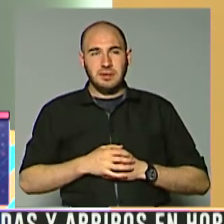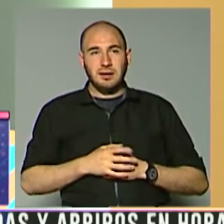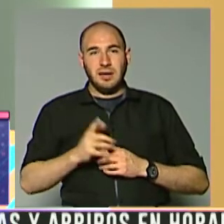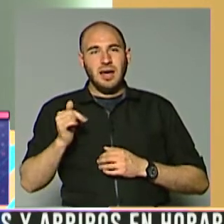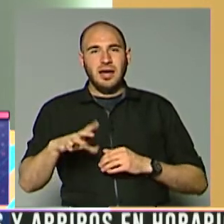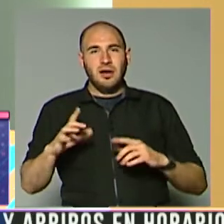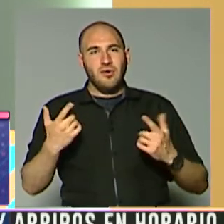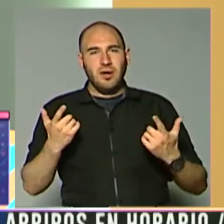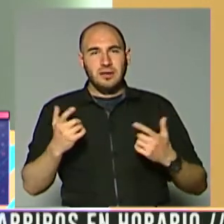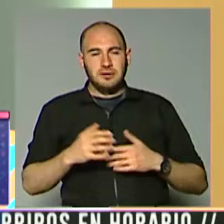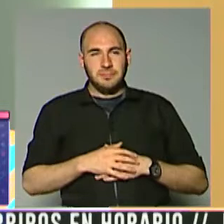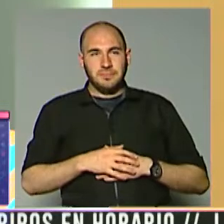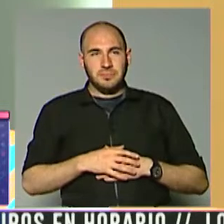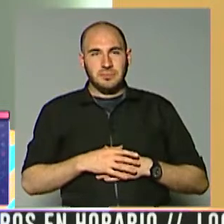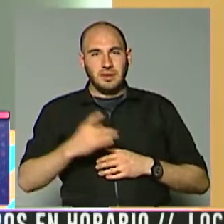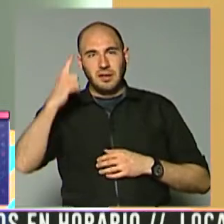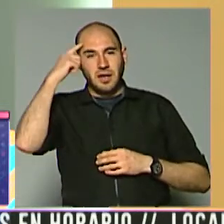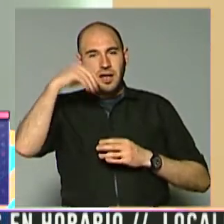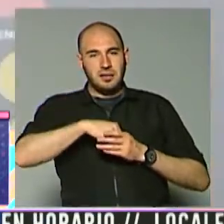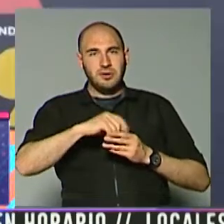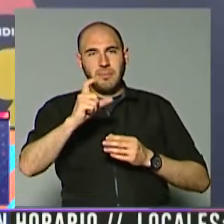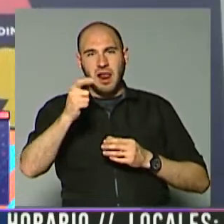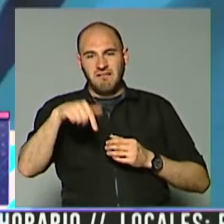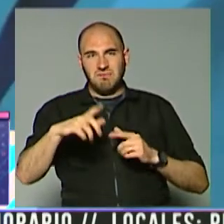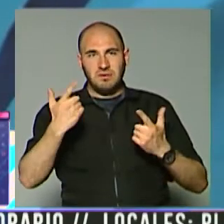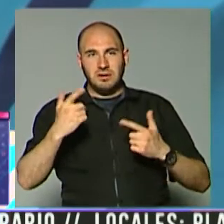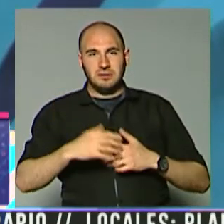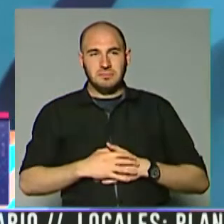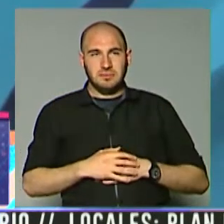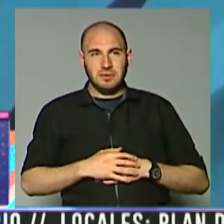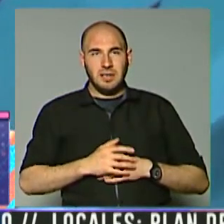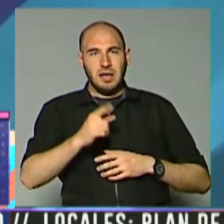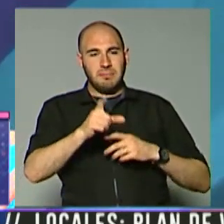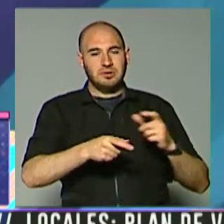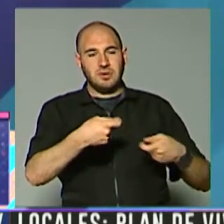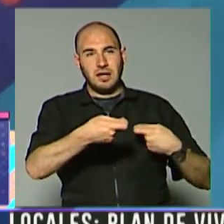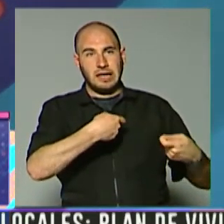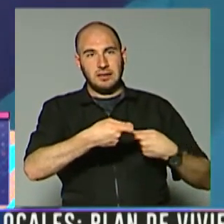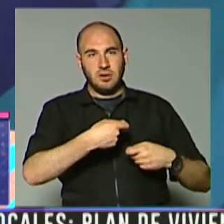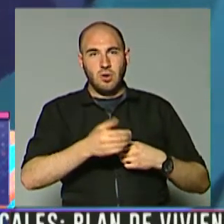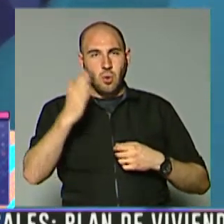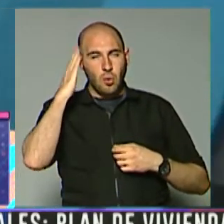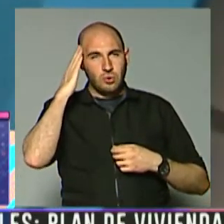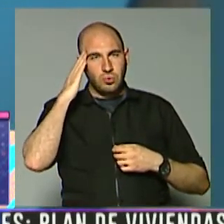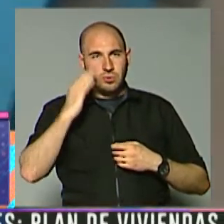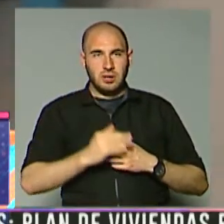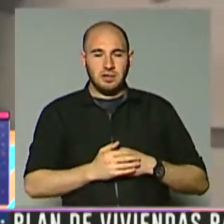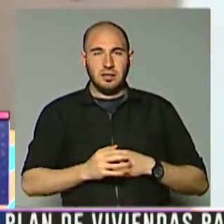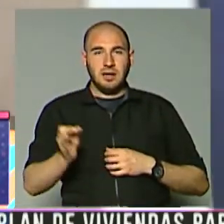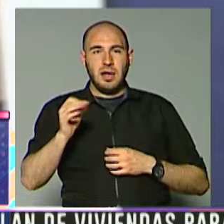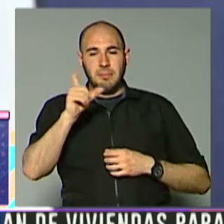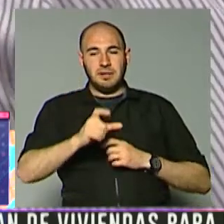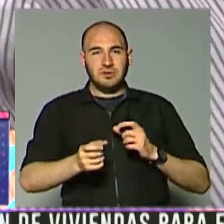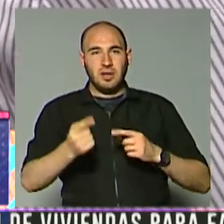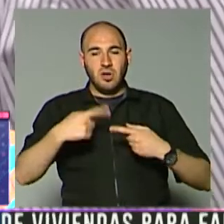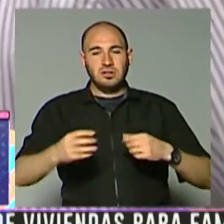está, digamos, internalizado este concepto ni en quienes gestionan cultura, ni en quienes